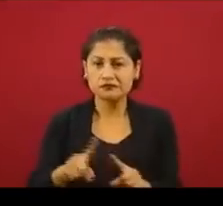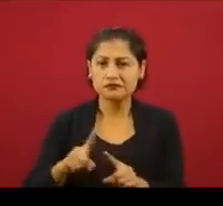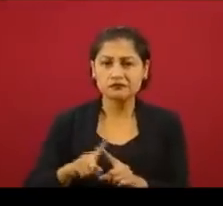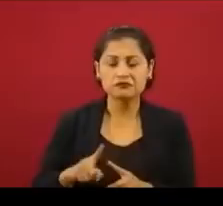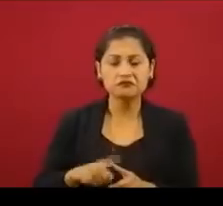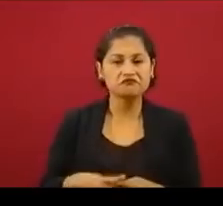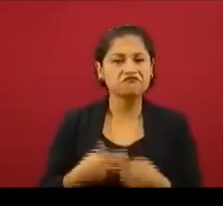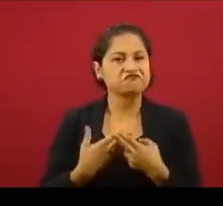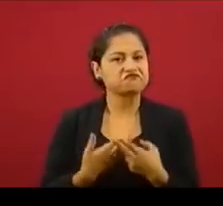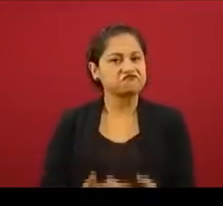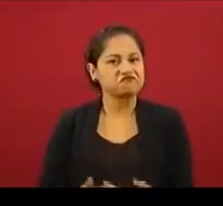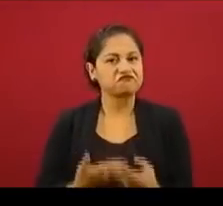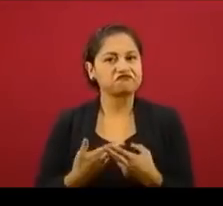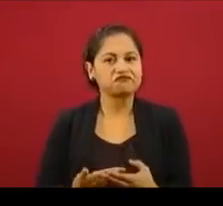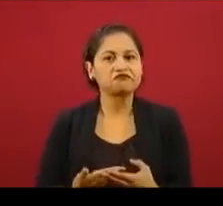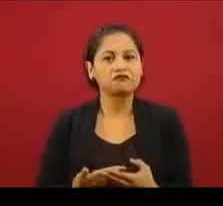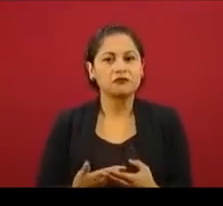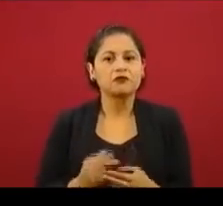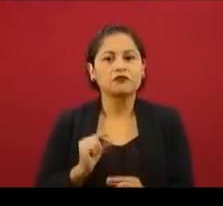saliendo.